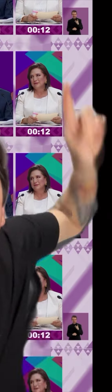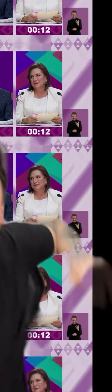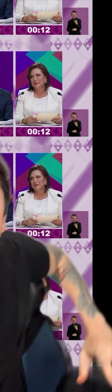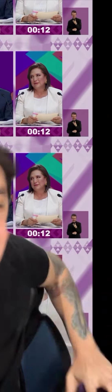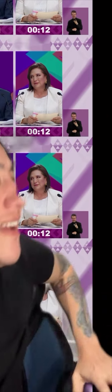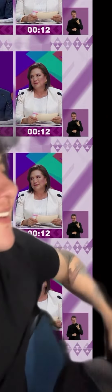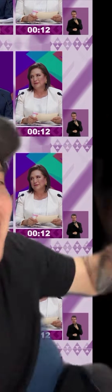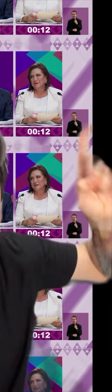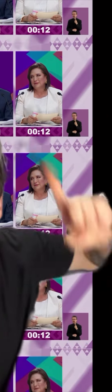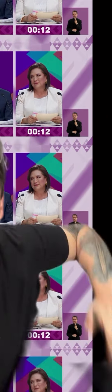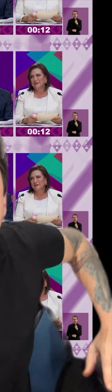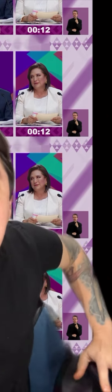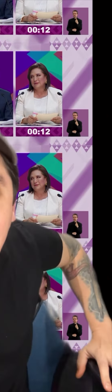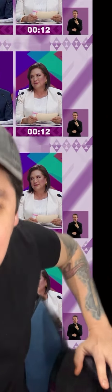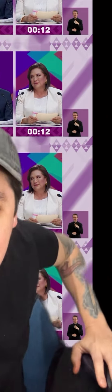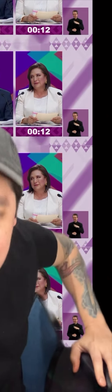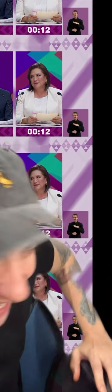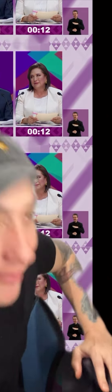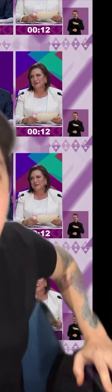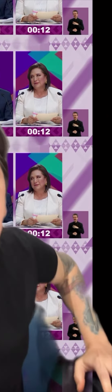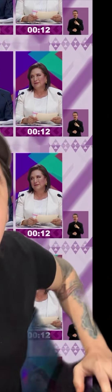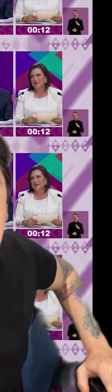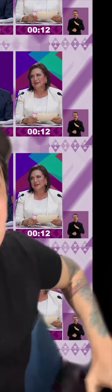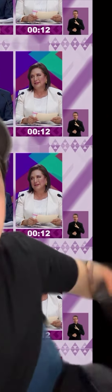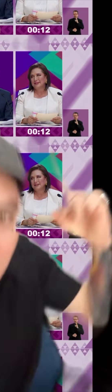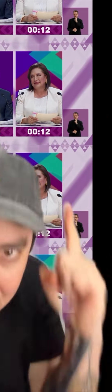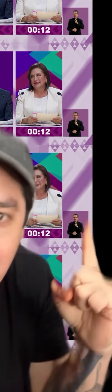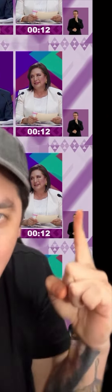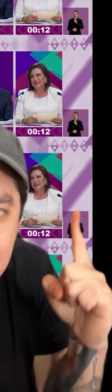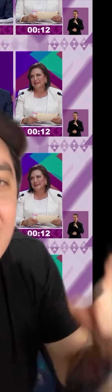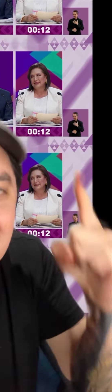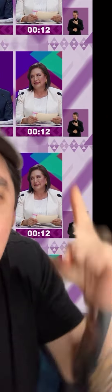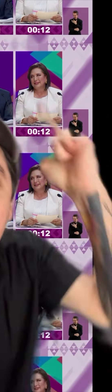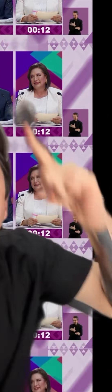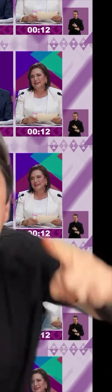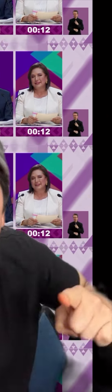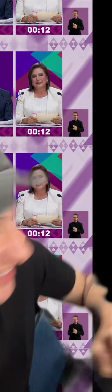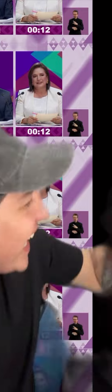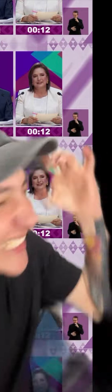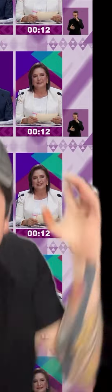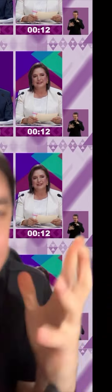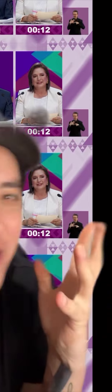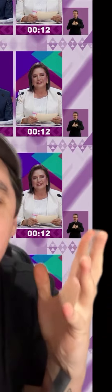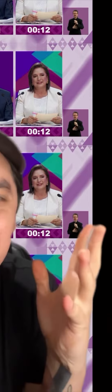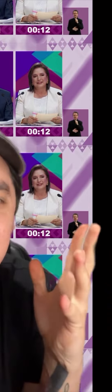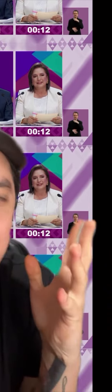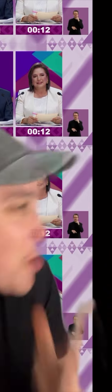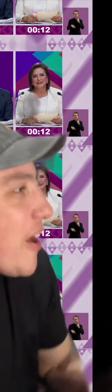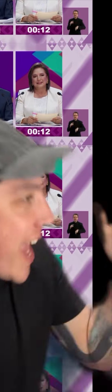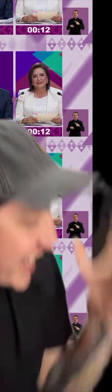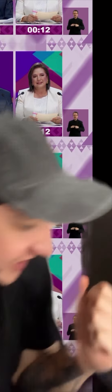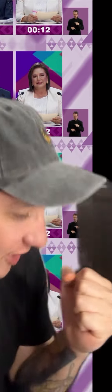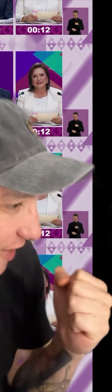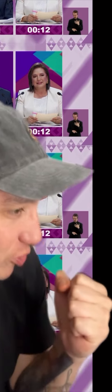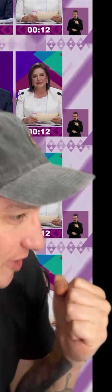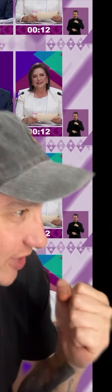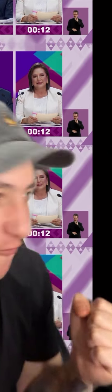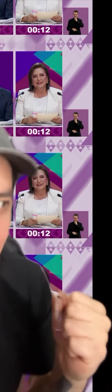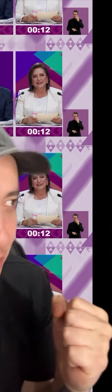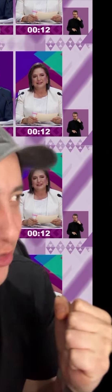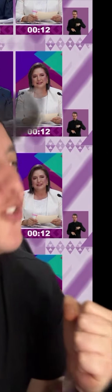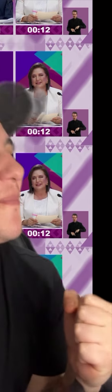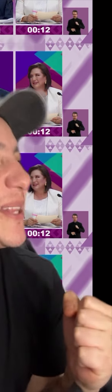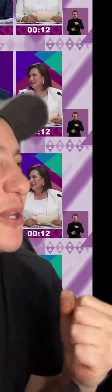dijo Claudia a Xochitl que como eres del PRIAN, como robas, también robas el tiempo del debate. Así fue lo que se vivió en este